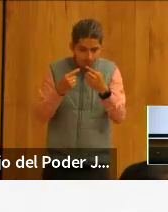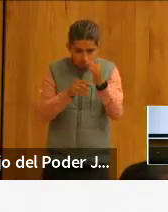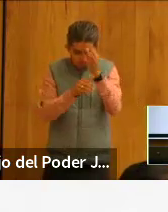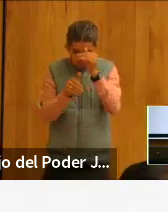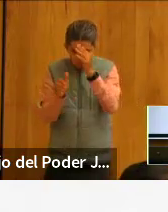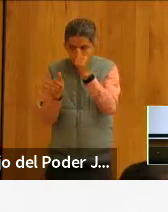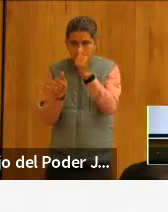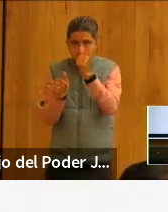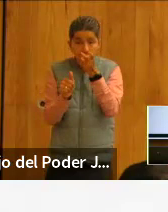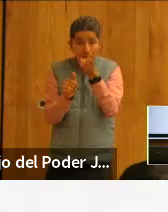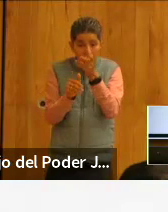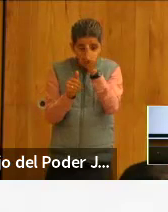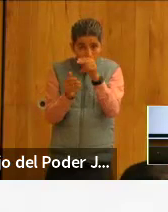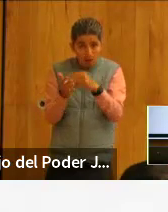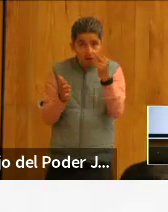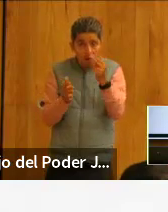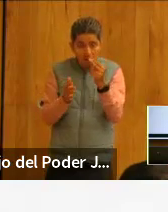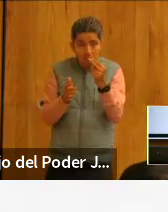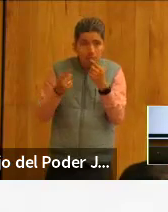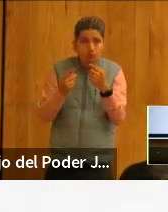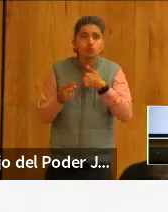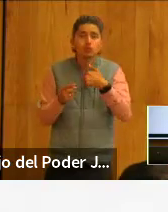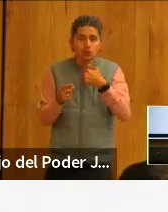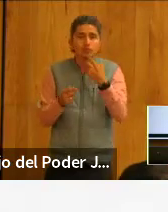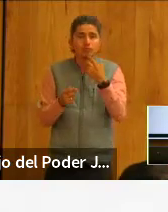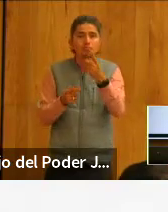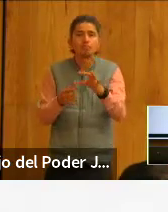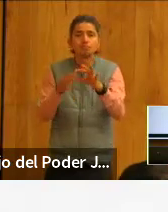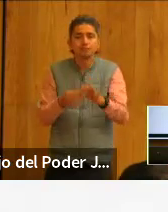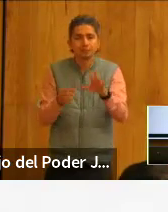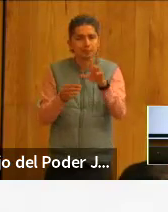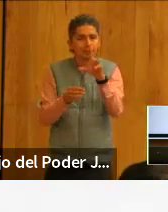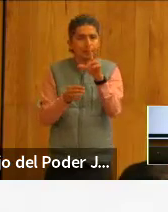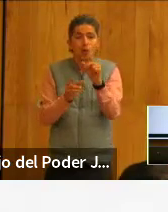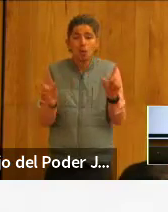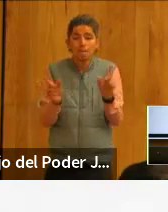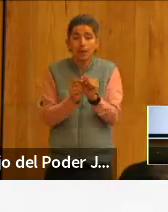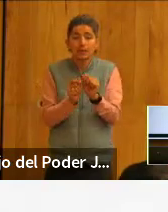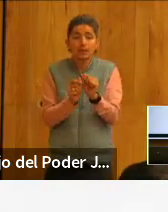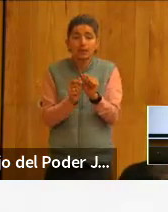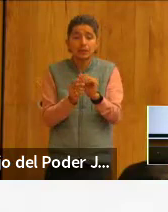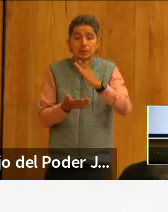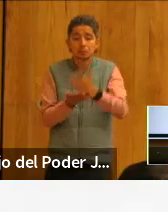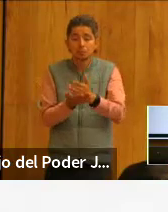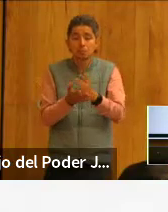convenio regulador yo intento que no se limite